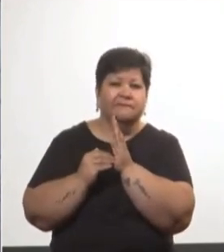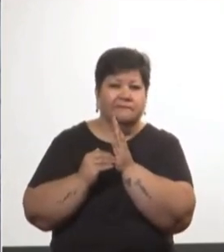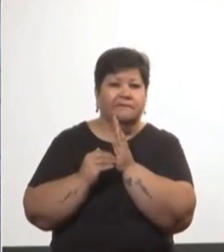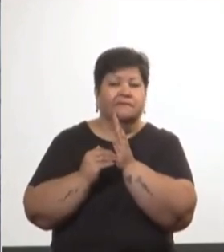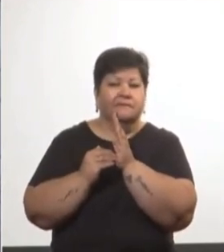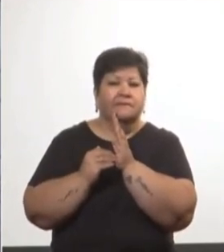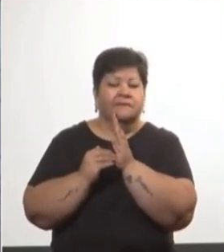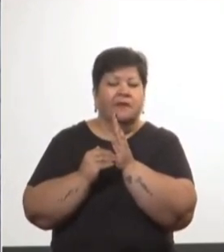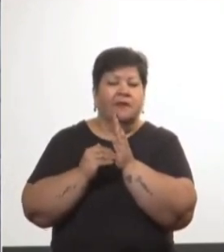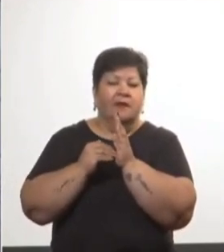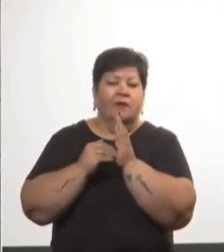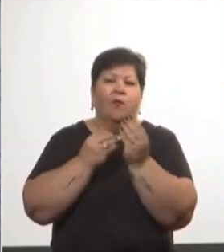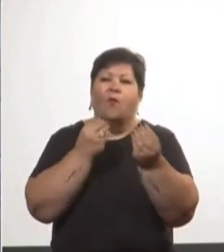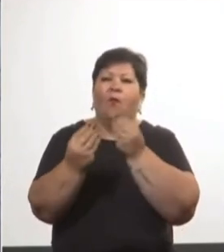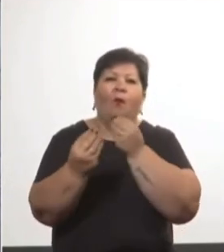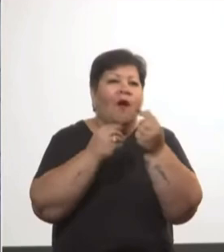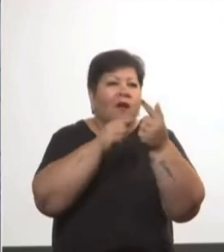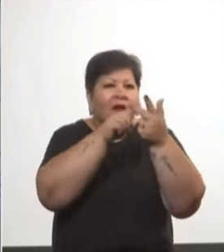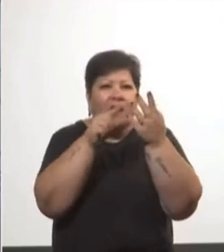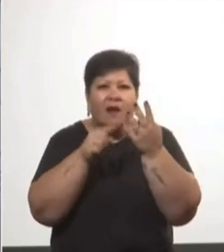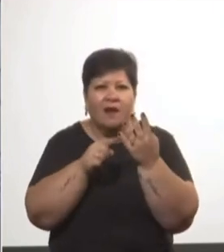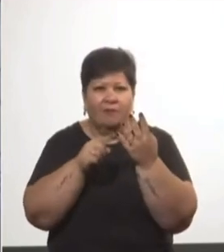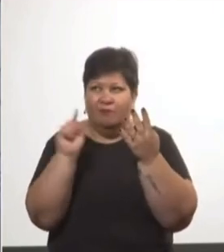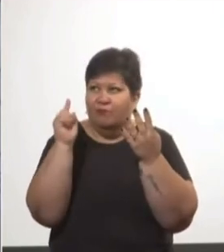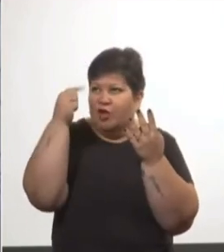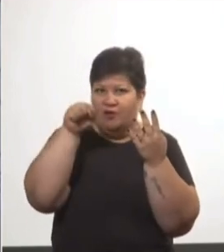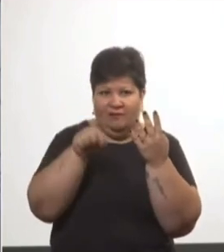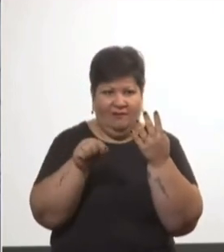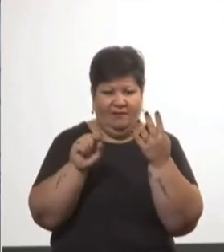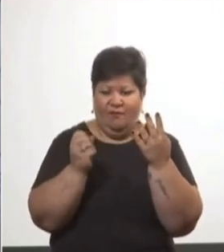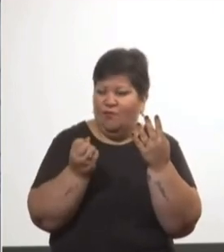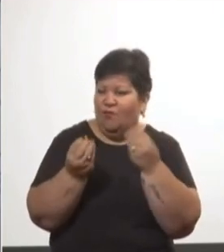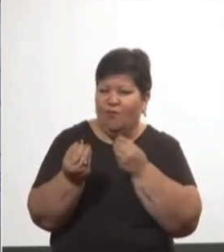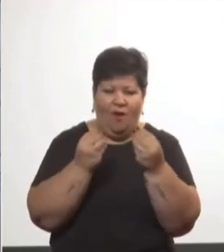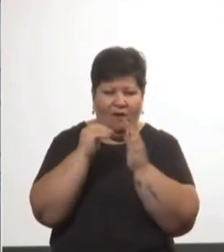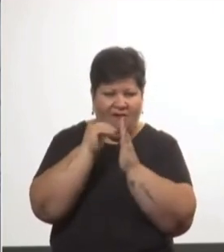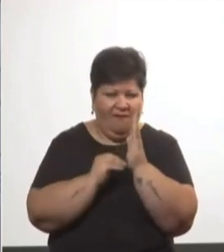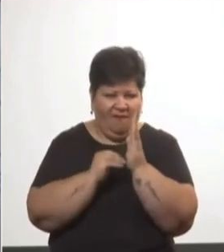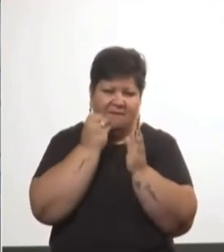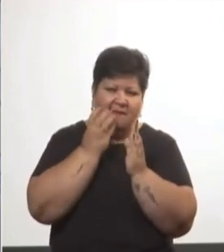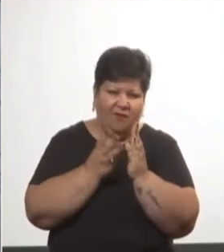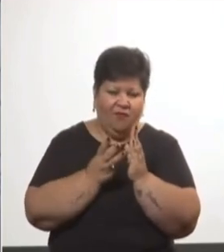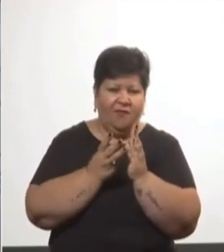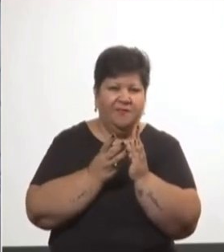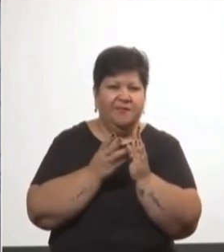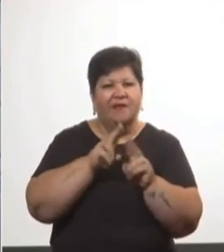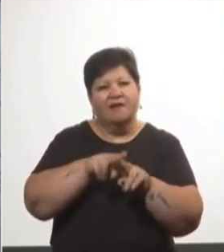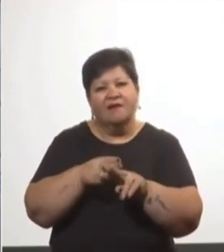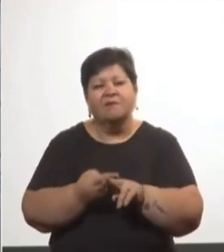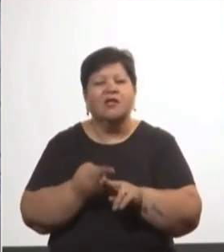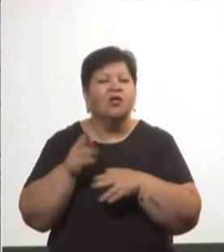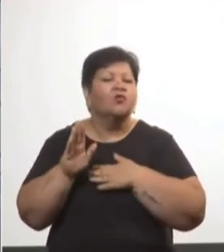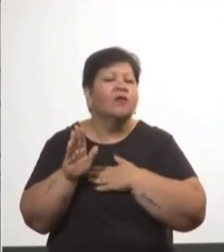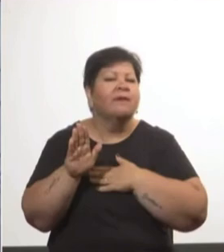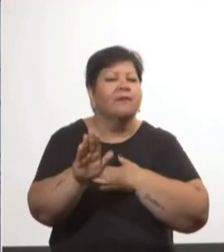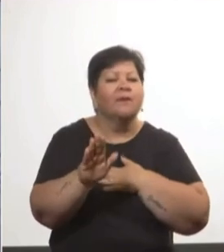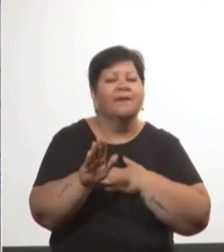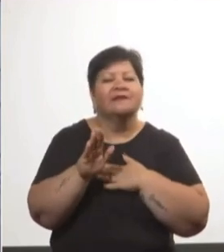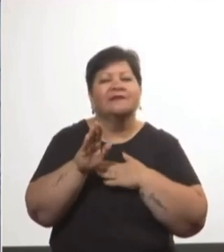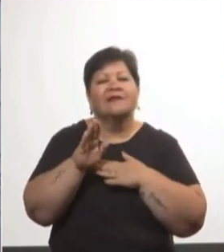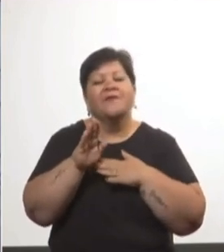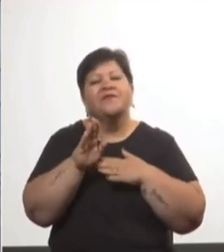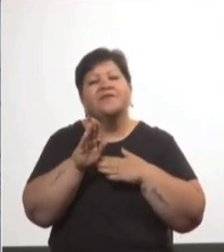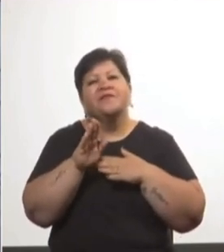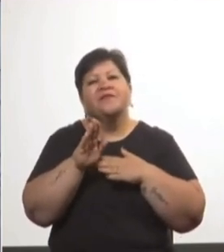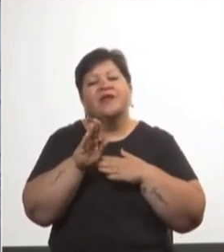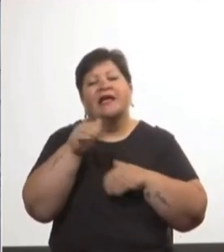impuestos era el que debía priorizarse? Y se podrá decir, vuelvo a repetir, que es una promesa electoral. Eso es legítimo, pero